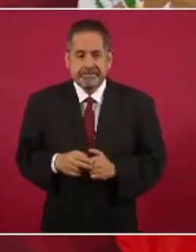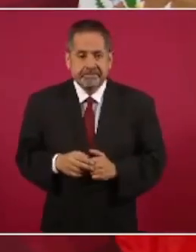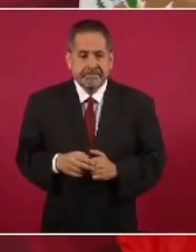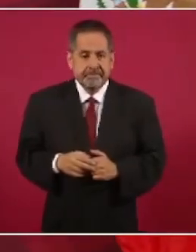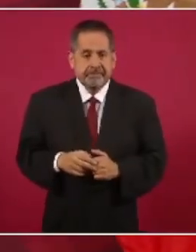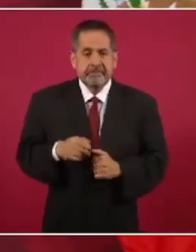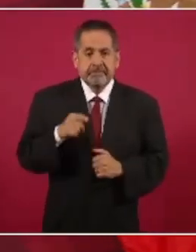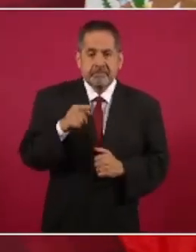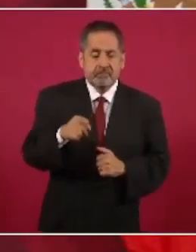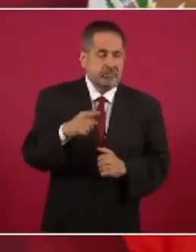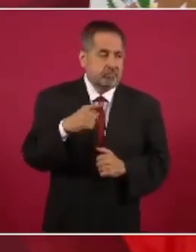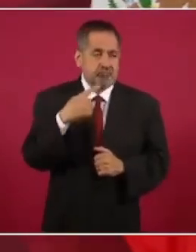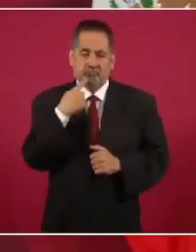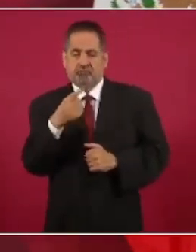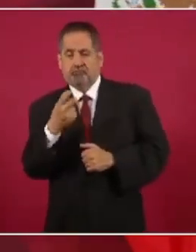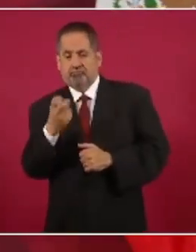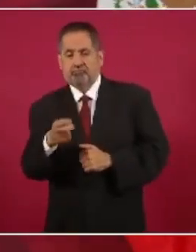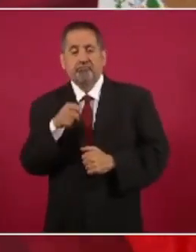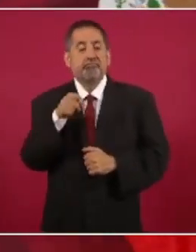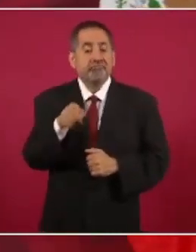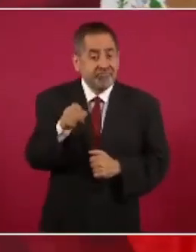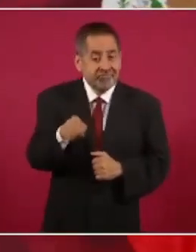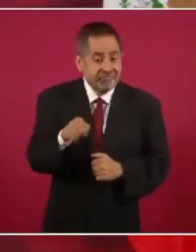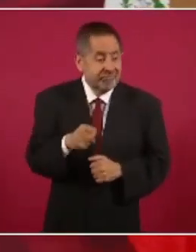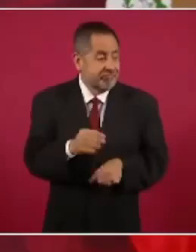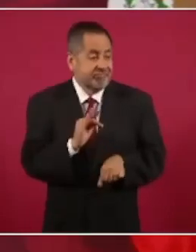se le acusa de proteger